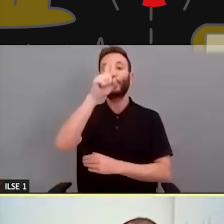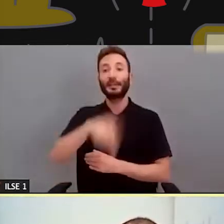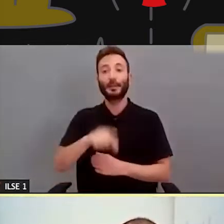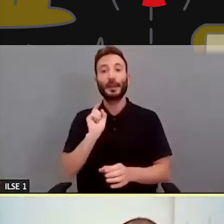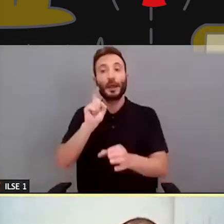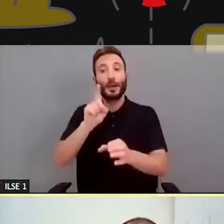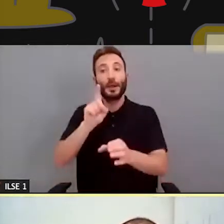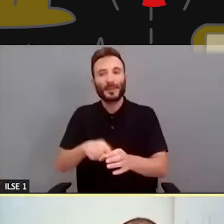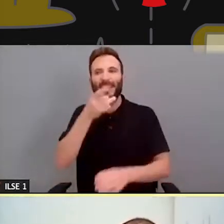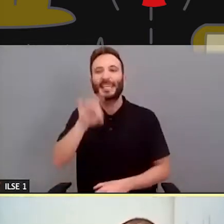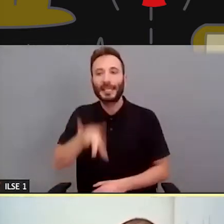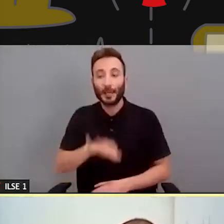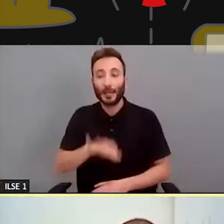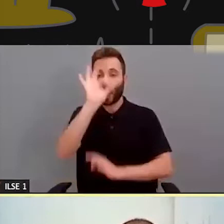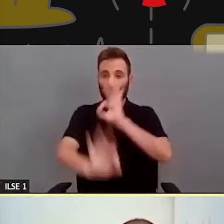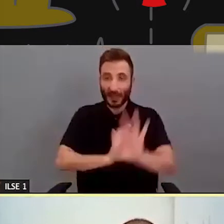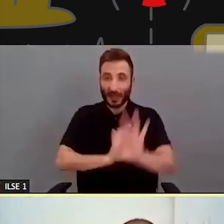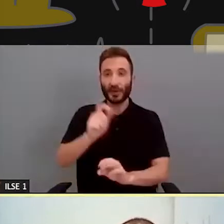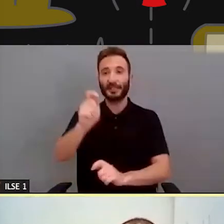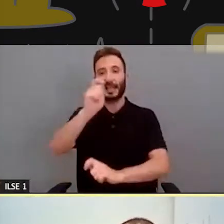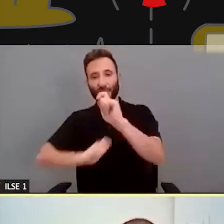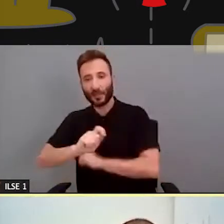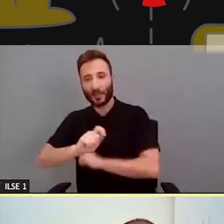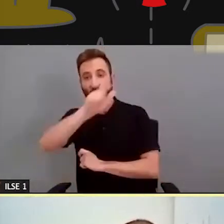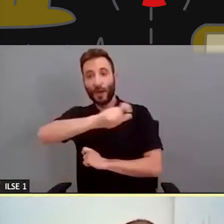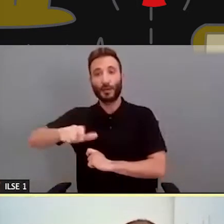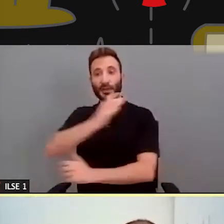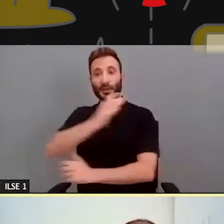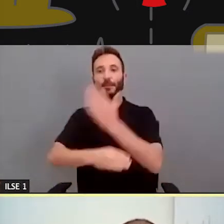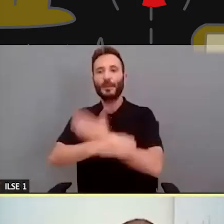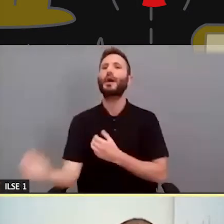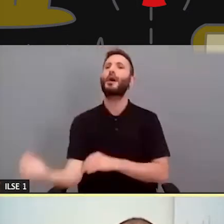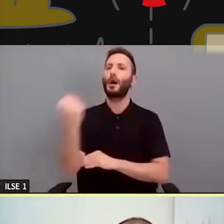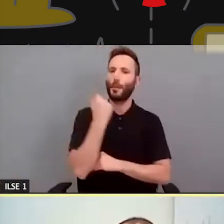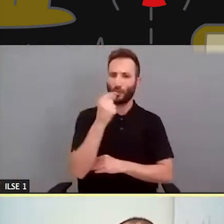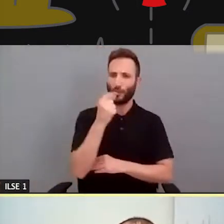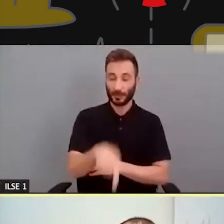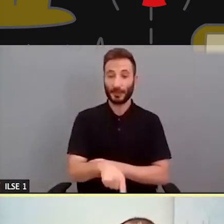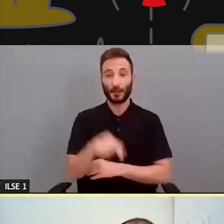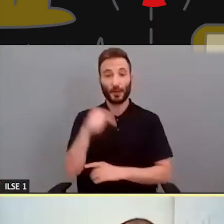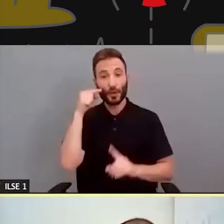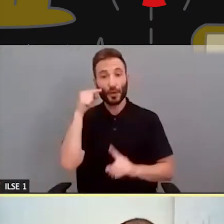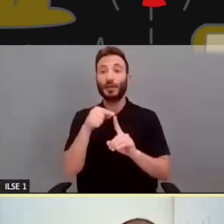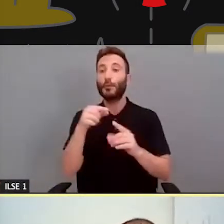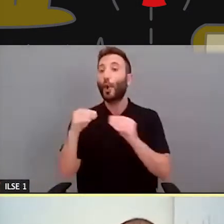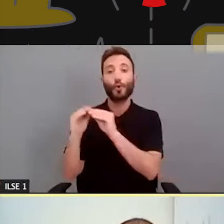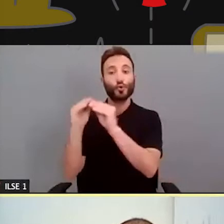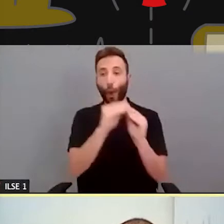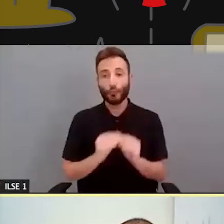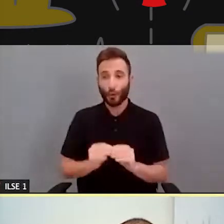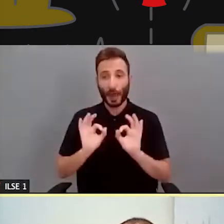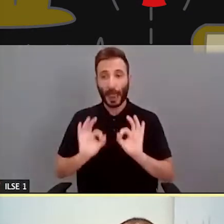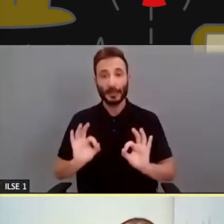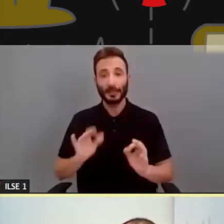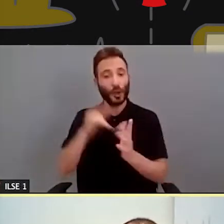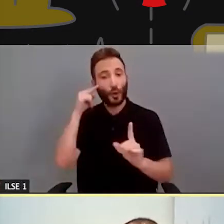las organizaciones, de las asociaciones de personas con discapacidad, con un objetivo común, es tener una